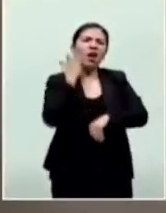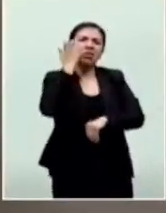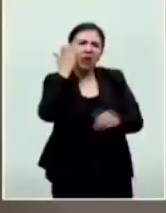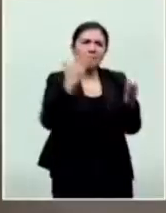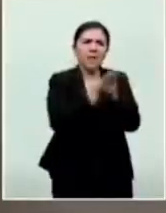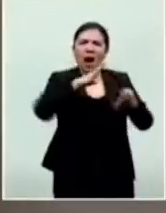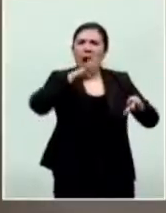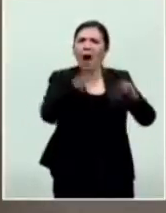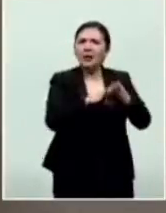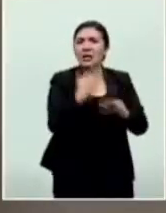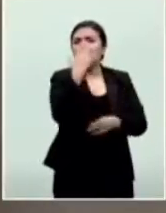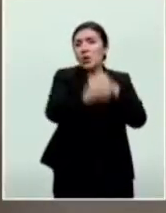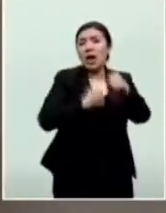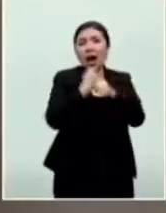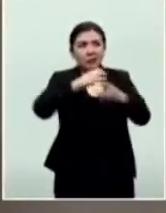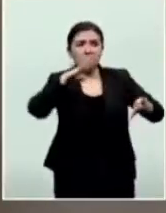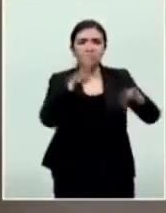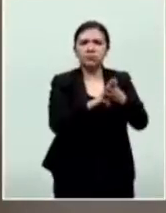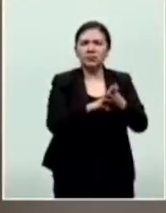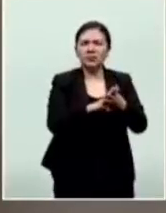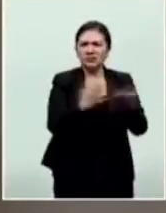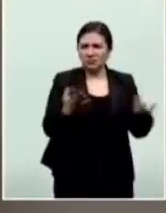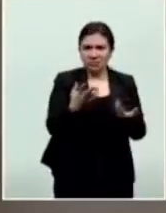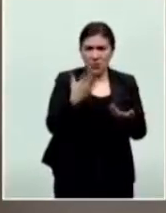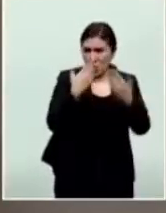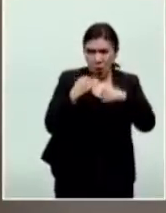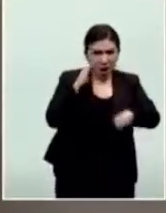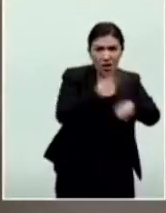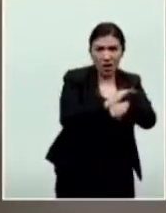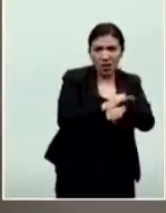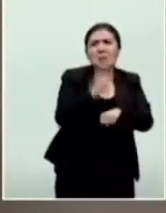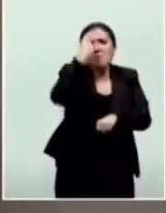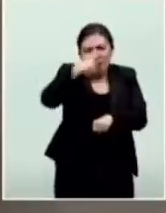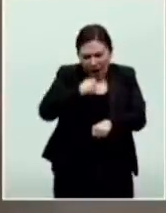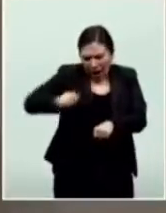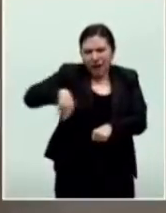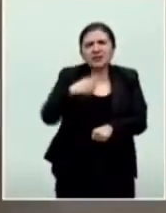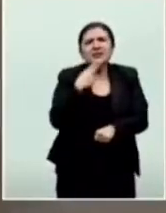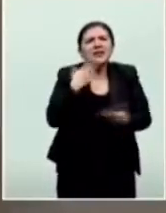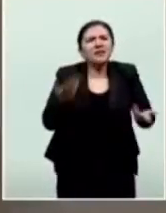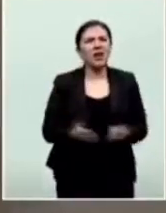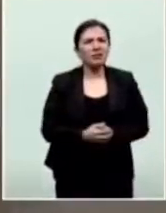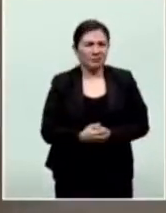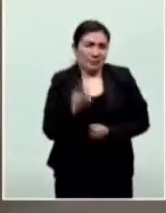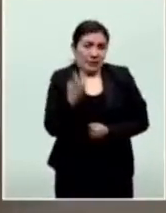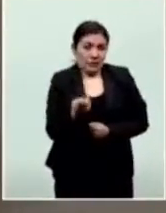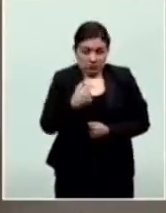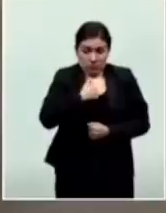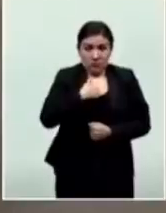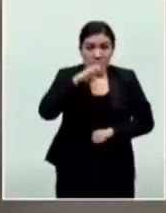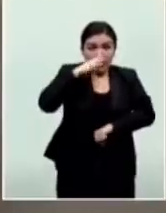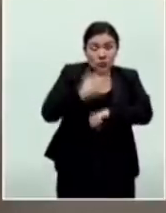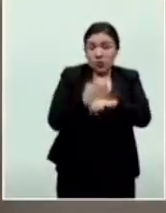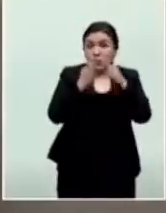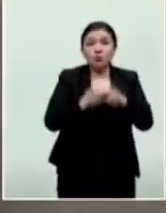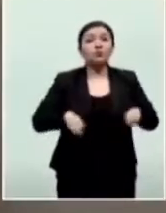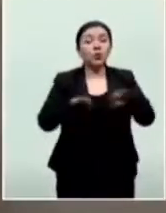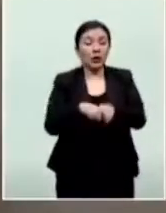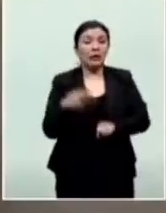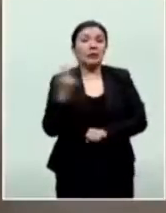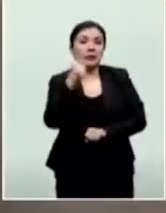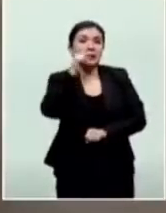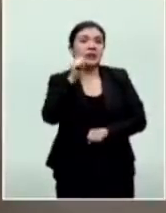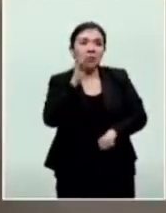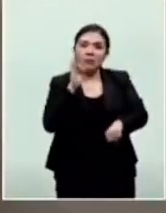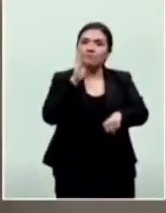dan penas de 50 años de prisión, pues entonces no sé para qué estamos aquí. Creo que nuestra función principal tiene que ser la